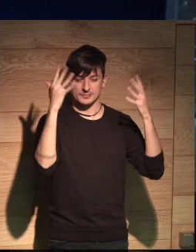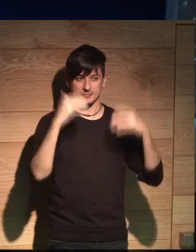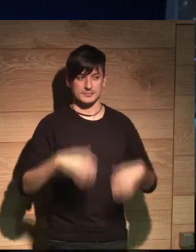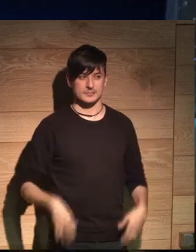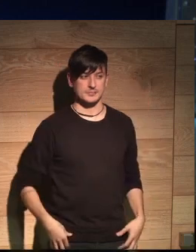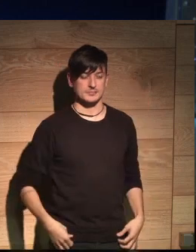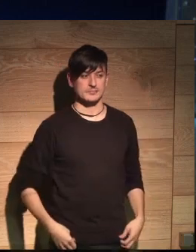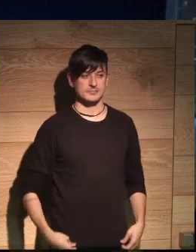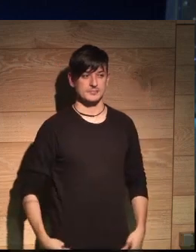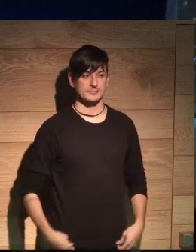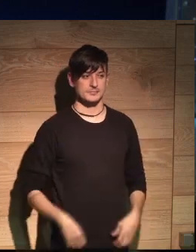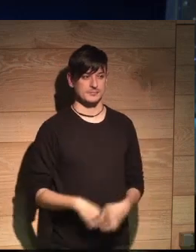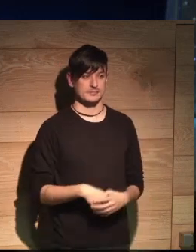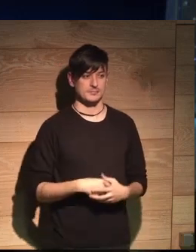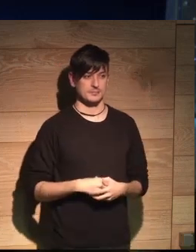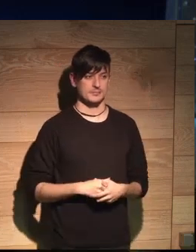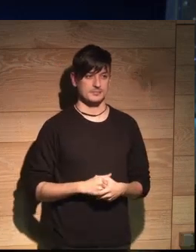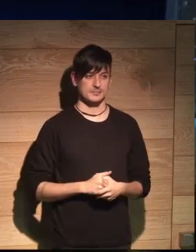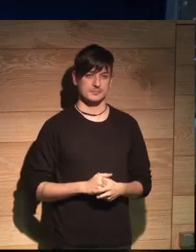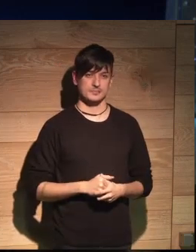Mi tío. Uy, que se me oye.